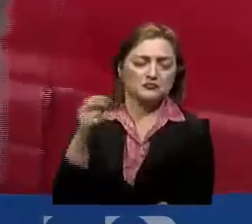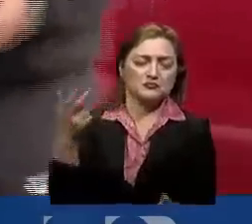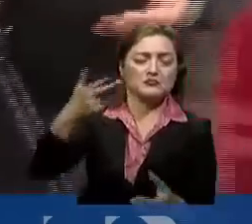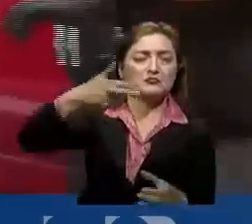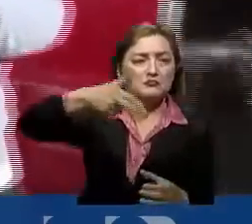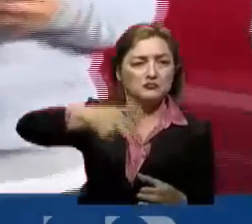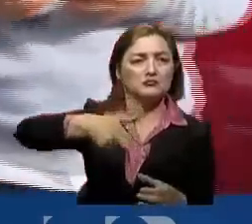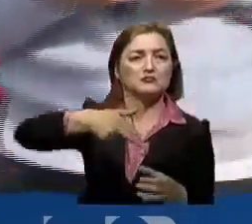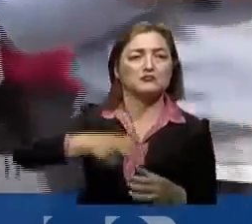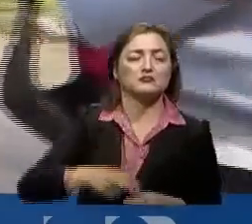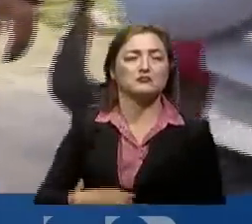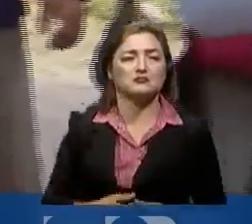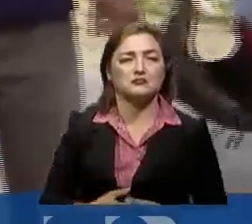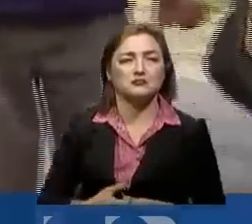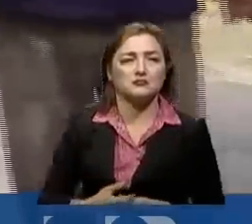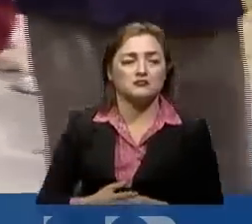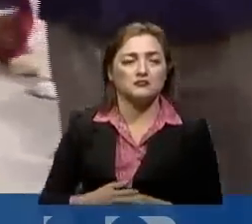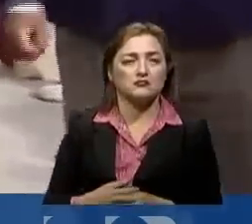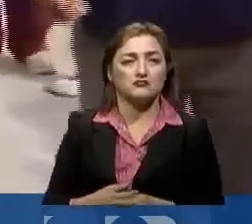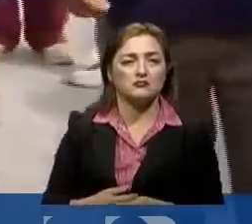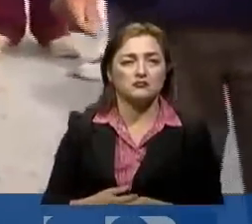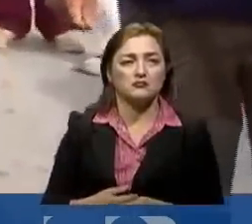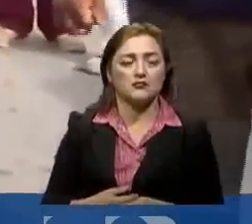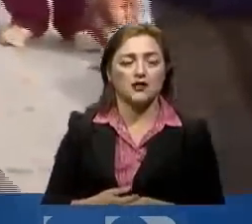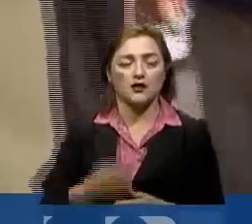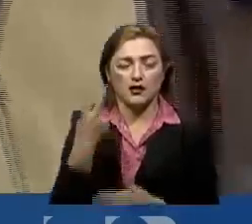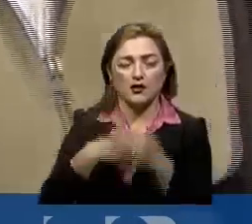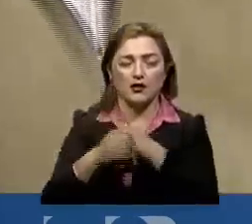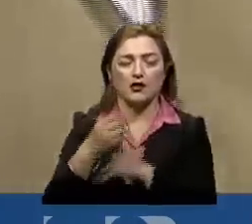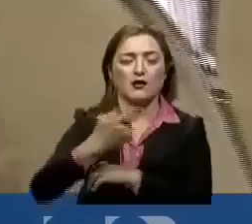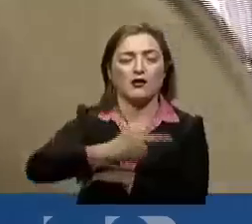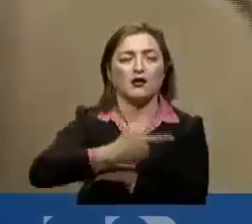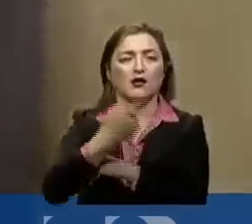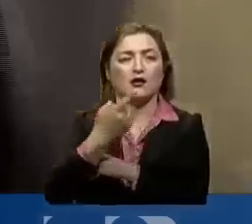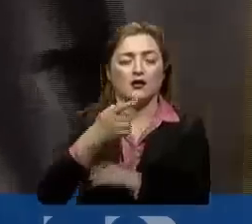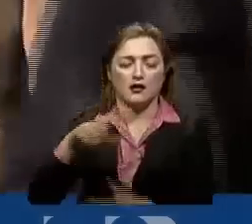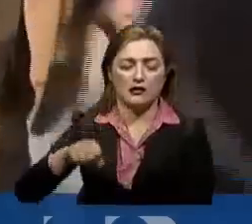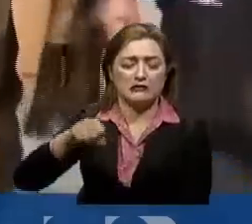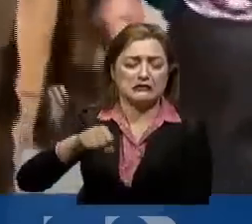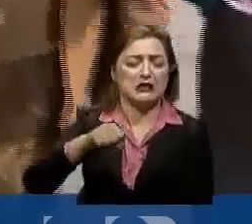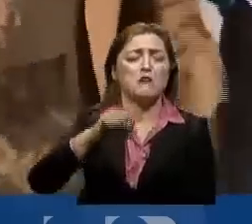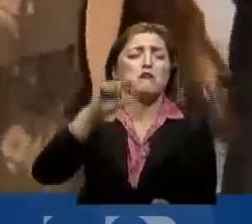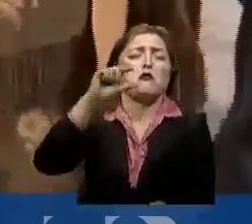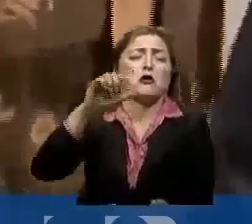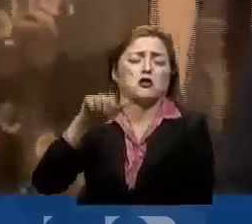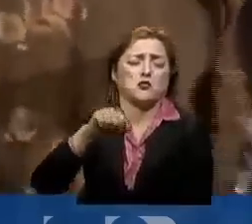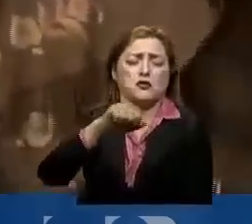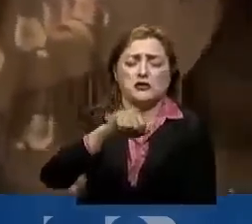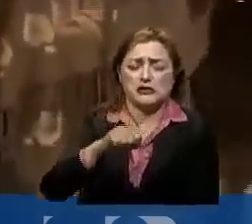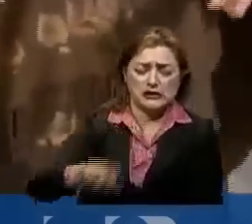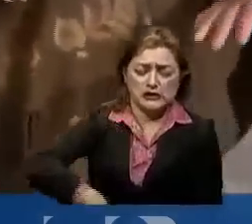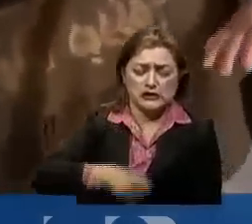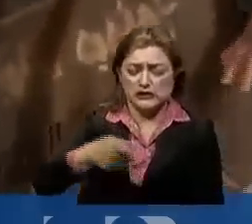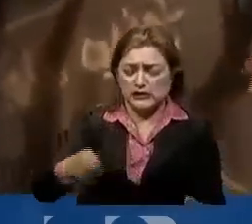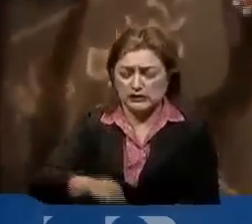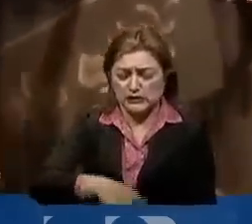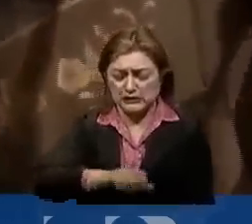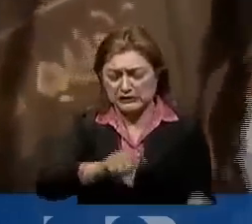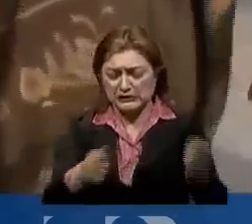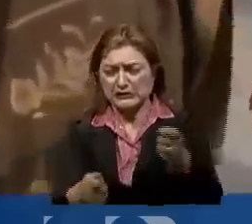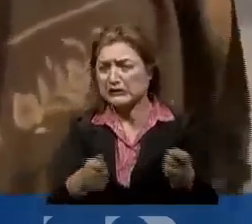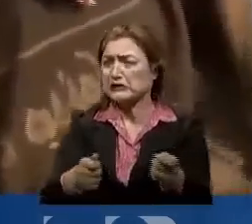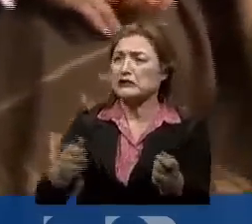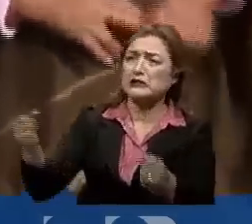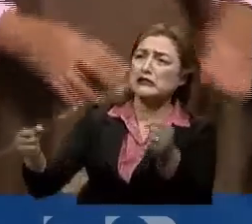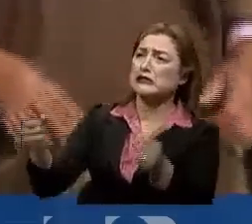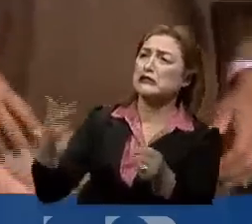coger, porque usted sabe que nuestros hijos van diario a la escuela, entonces no nos abastece eso. No es lo mismo el agua potable como los